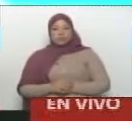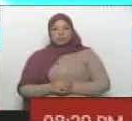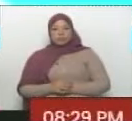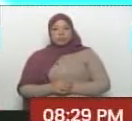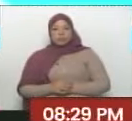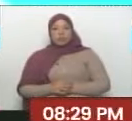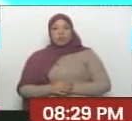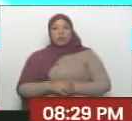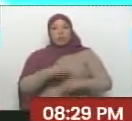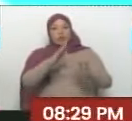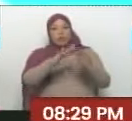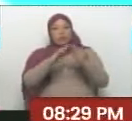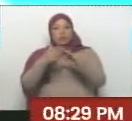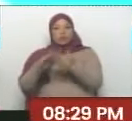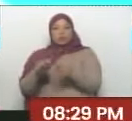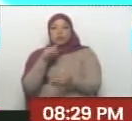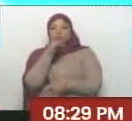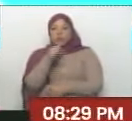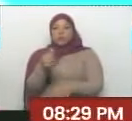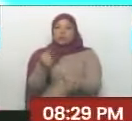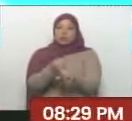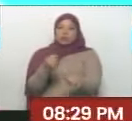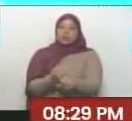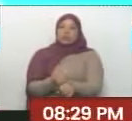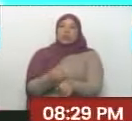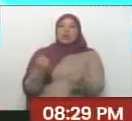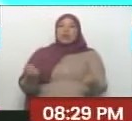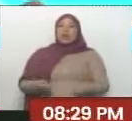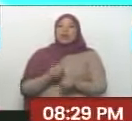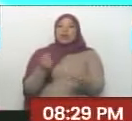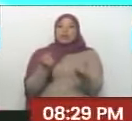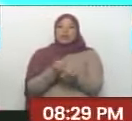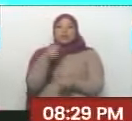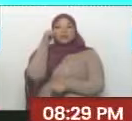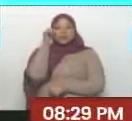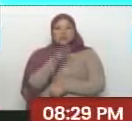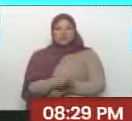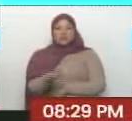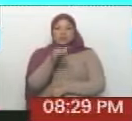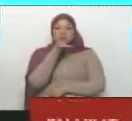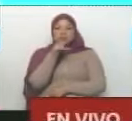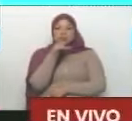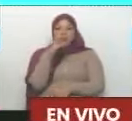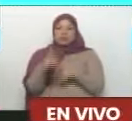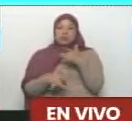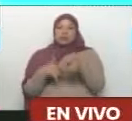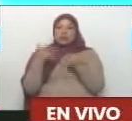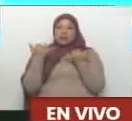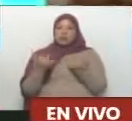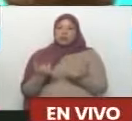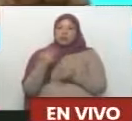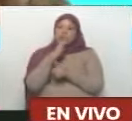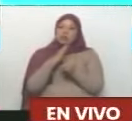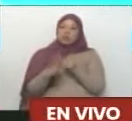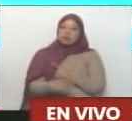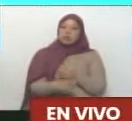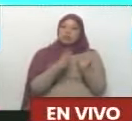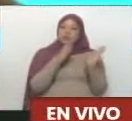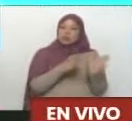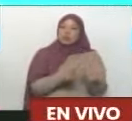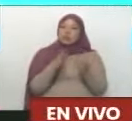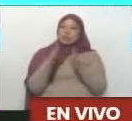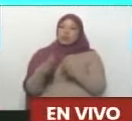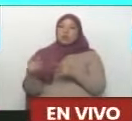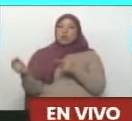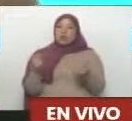una gran conmoción positiva, porque este mensaje está llegando a la conciencia nacional, a nuestro pueblo, a los cultores, a las organizaciones